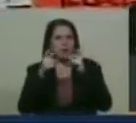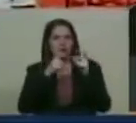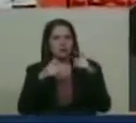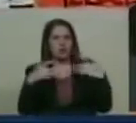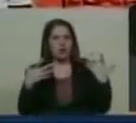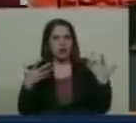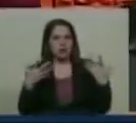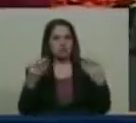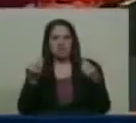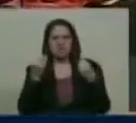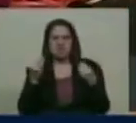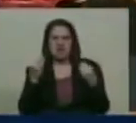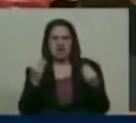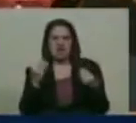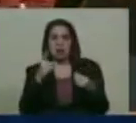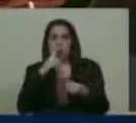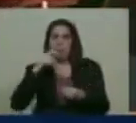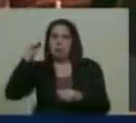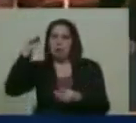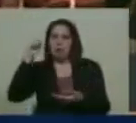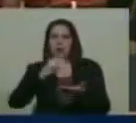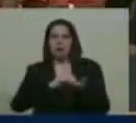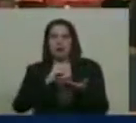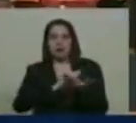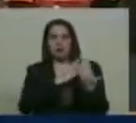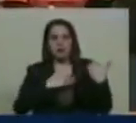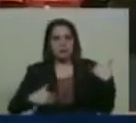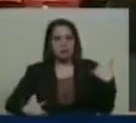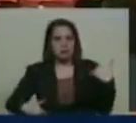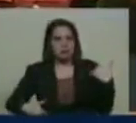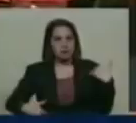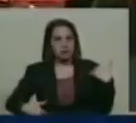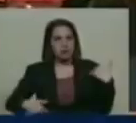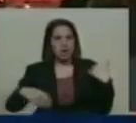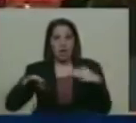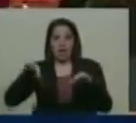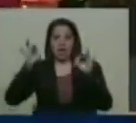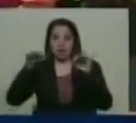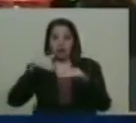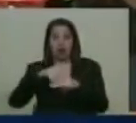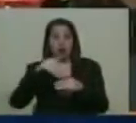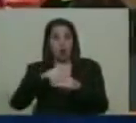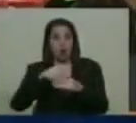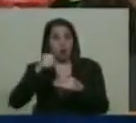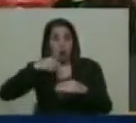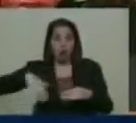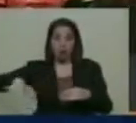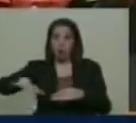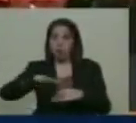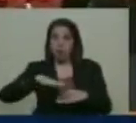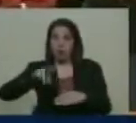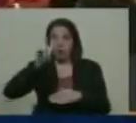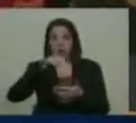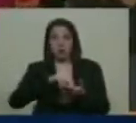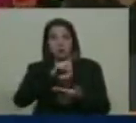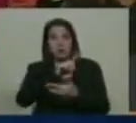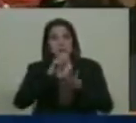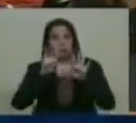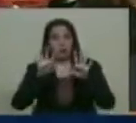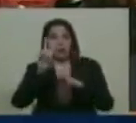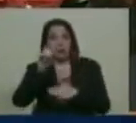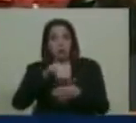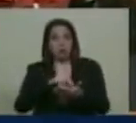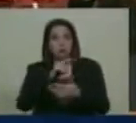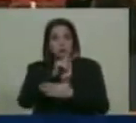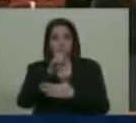¿para qué Maduro va a ser presidente de la República electo por el pueblo para el 2019-2025?